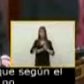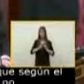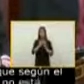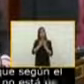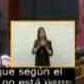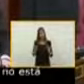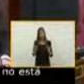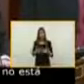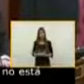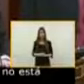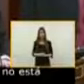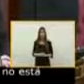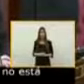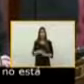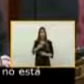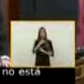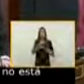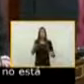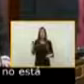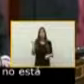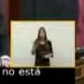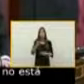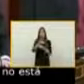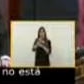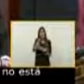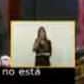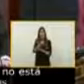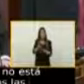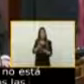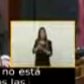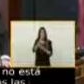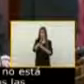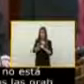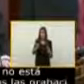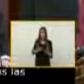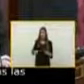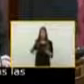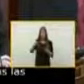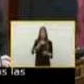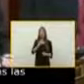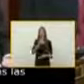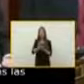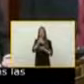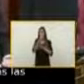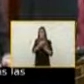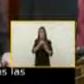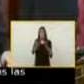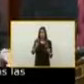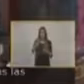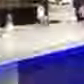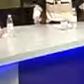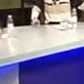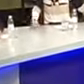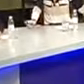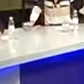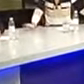mientras Patxi López inaugura este pleno. Pablo, no sé si esperas alguna sorpresa y si no es así, muy rápidamente, ¿para qué crees que va a servir este